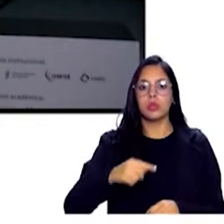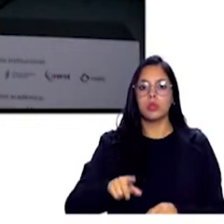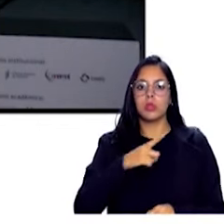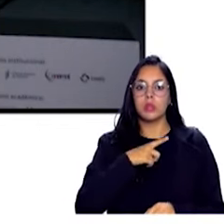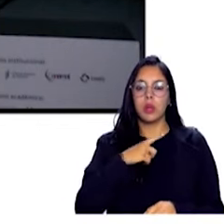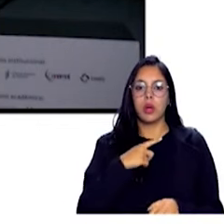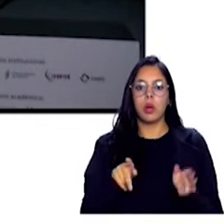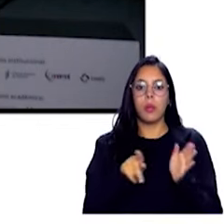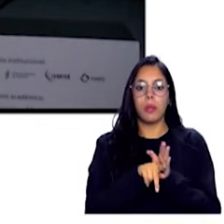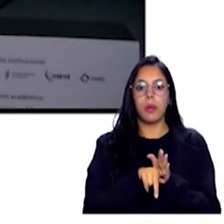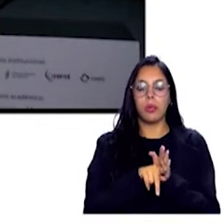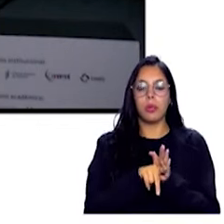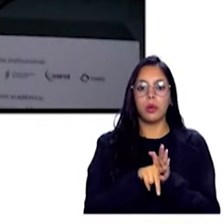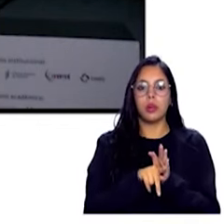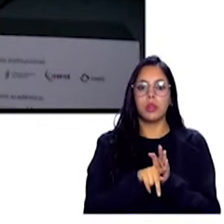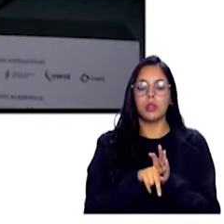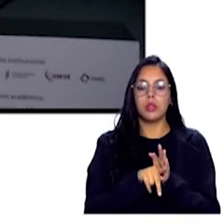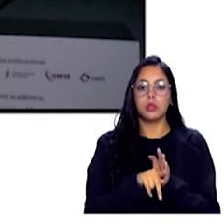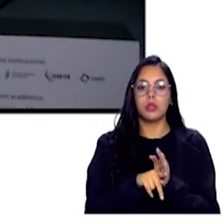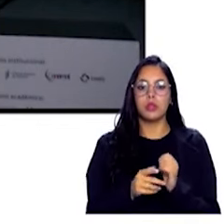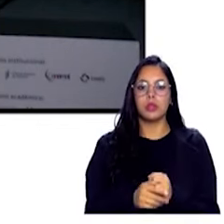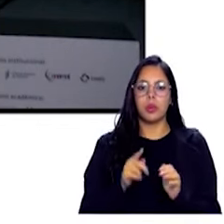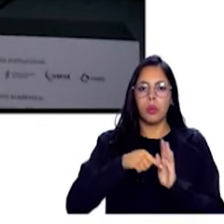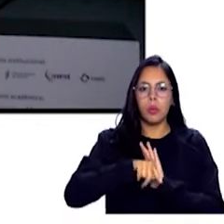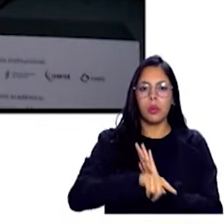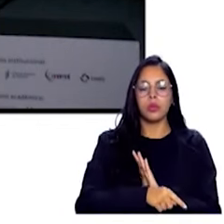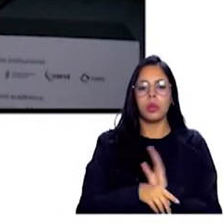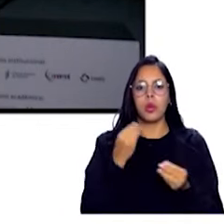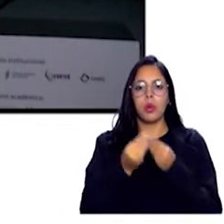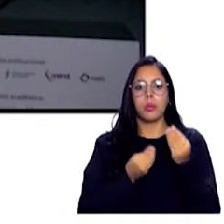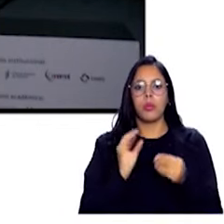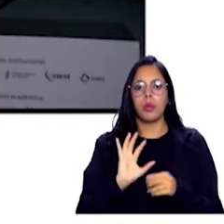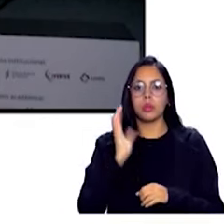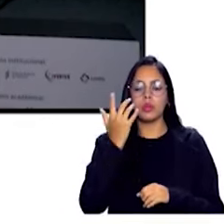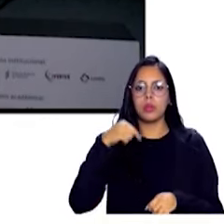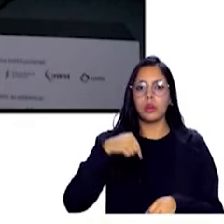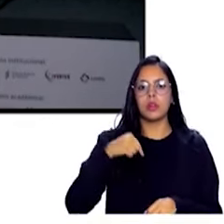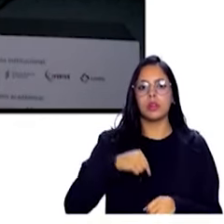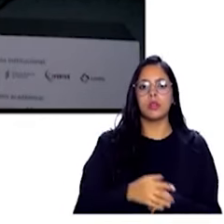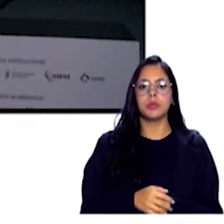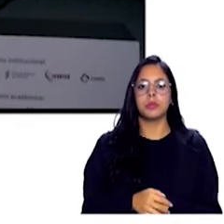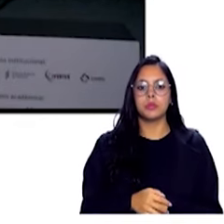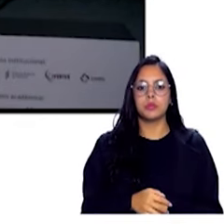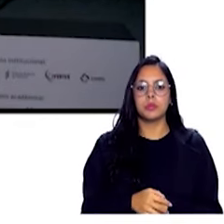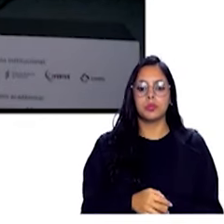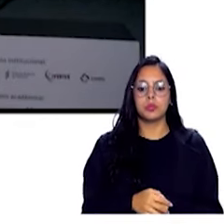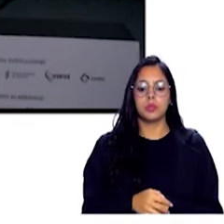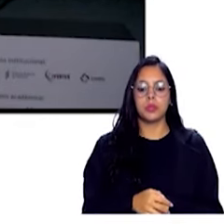del debate pued agrade